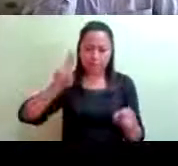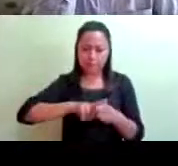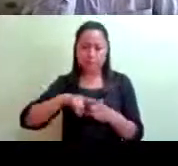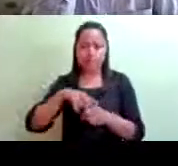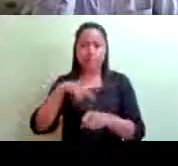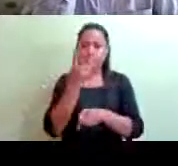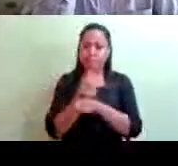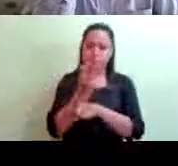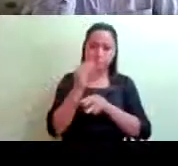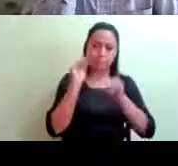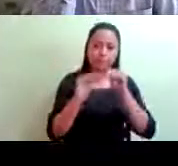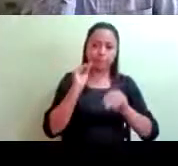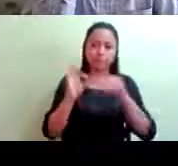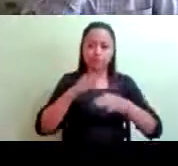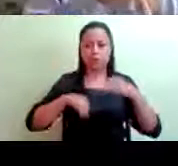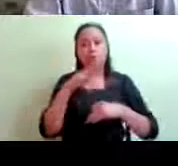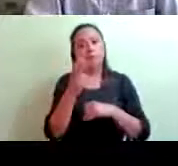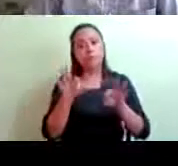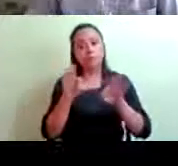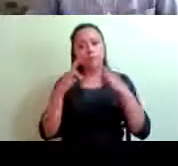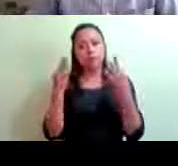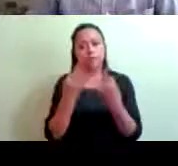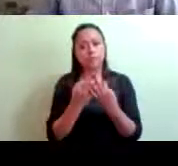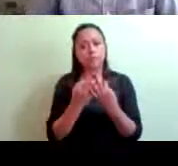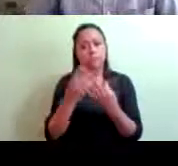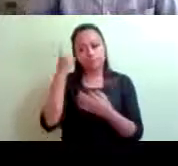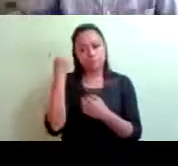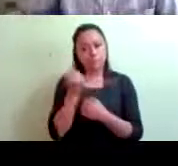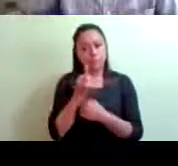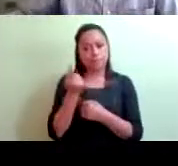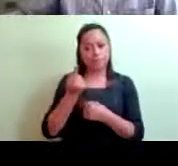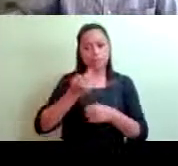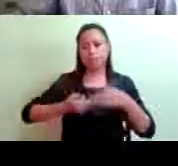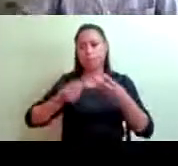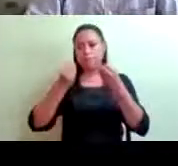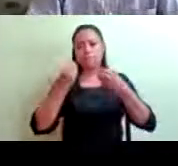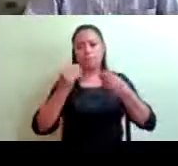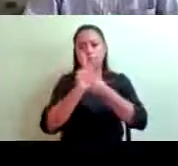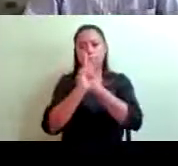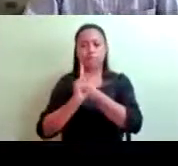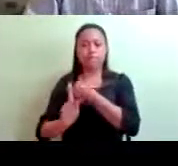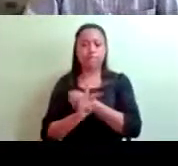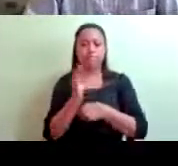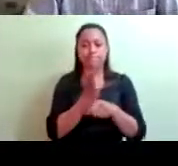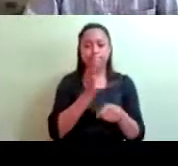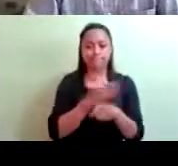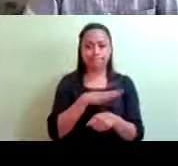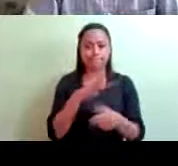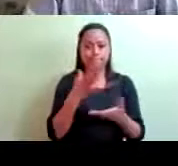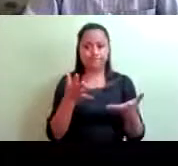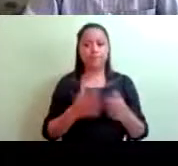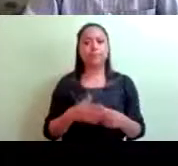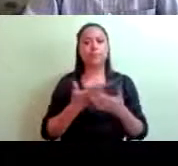regenerativos, y esto es un modelo en el cual muchos de los países se están encaminando.